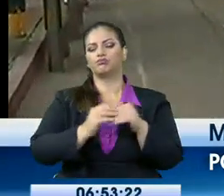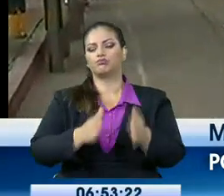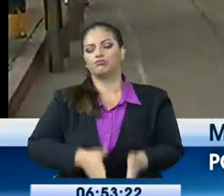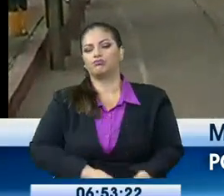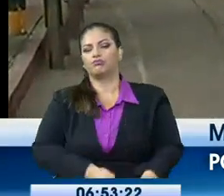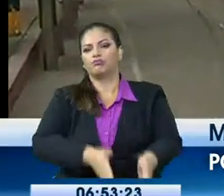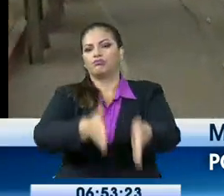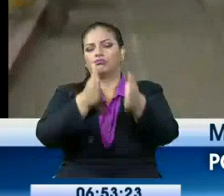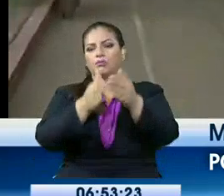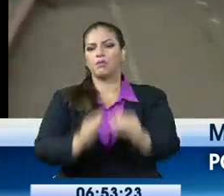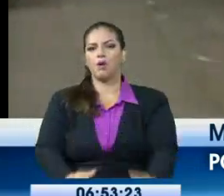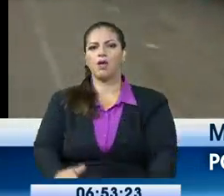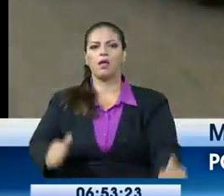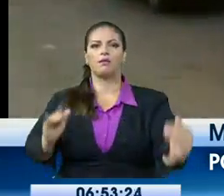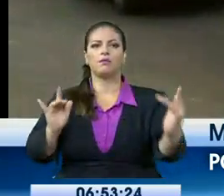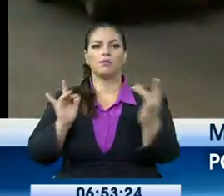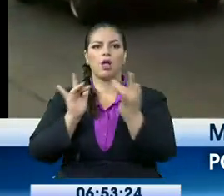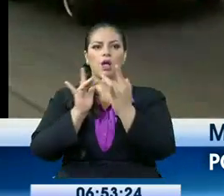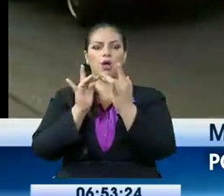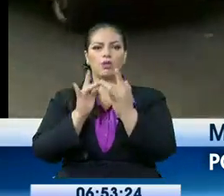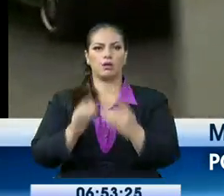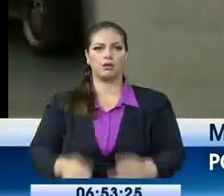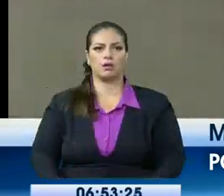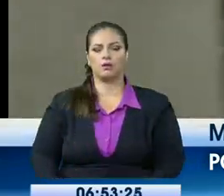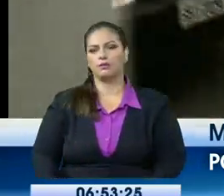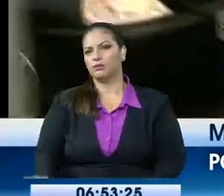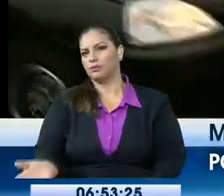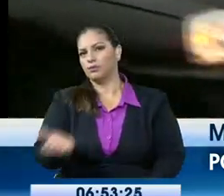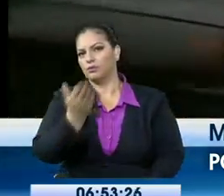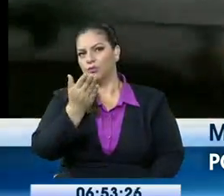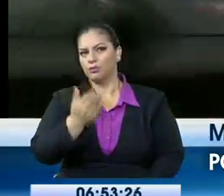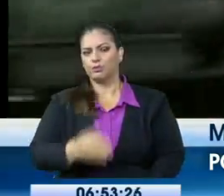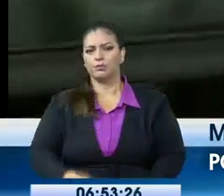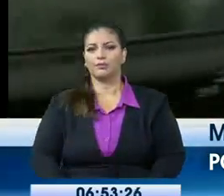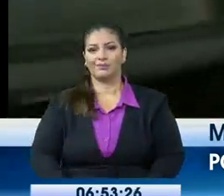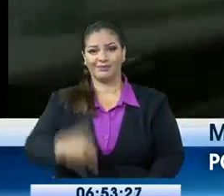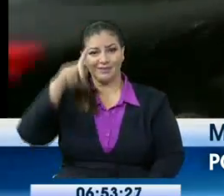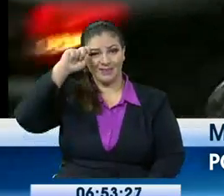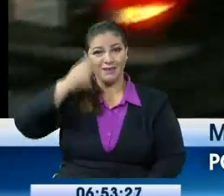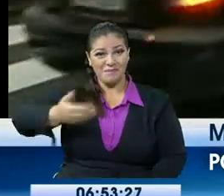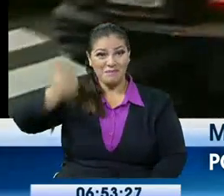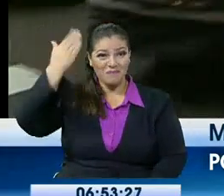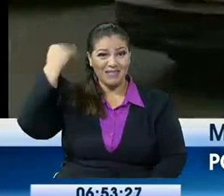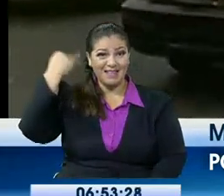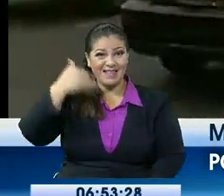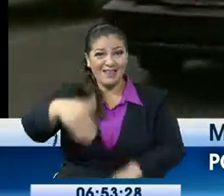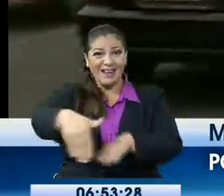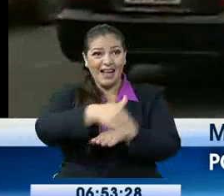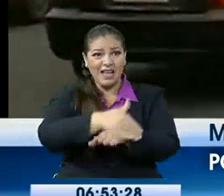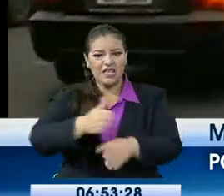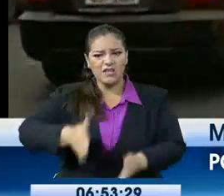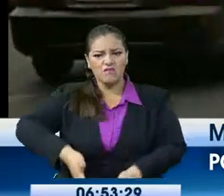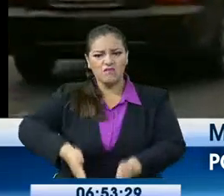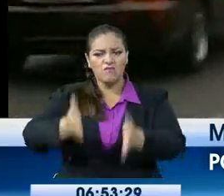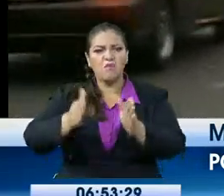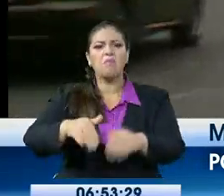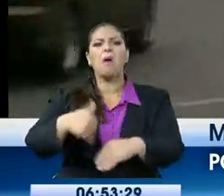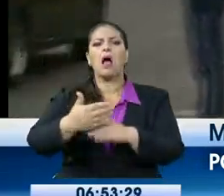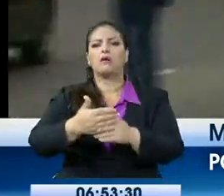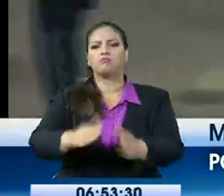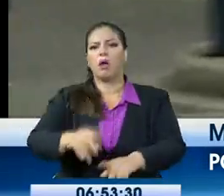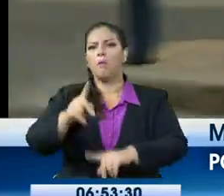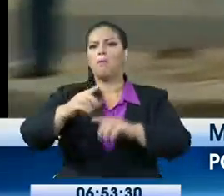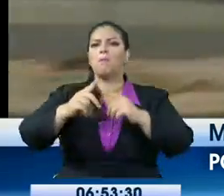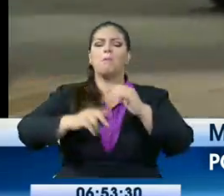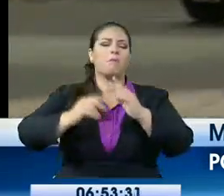ahora. ¿Esa abertura será por este parque más o menos? Más o menos pegado al parque, que antes existía, sino que se la cerró porque se extendió el parque. Perfecto. Ahora por